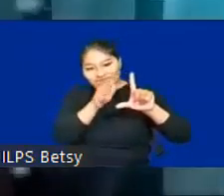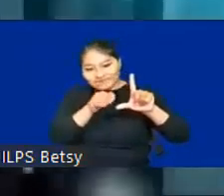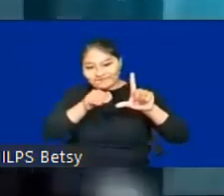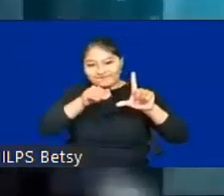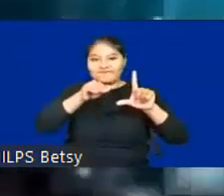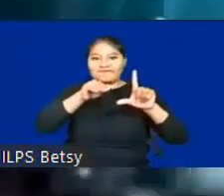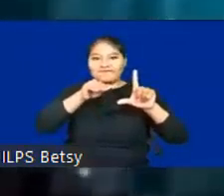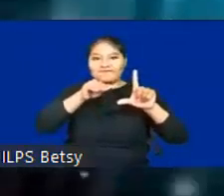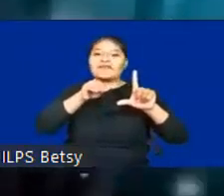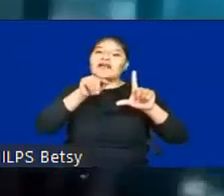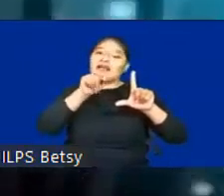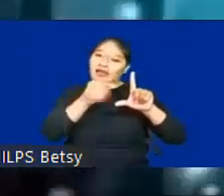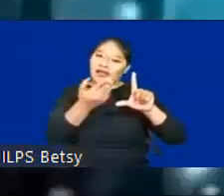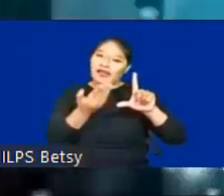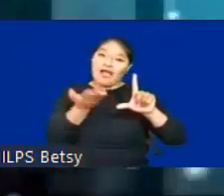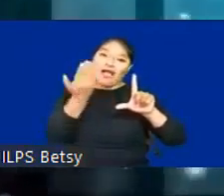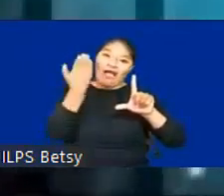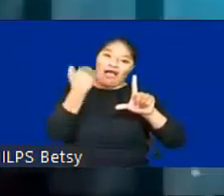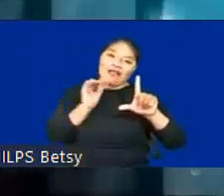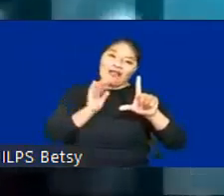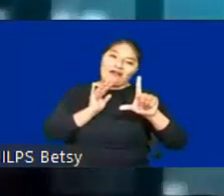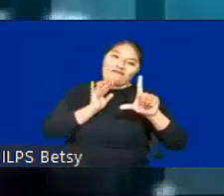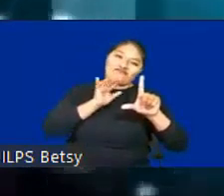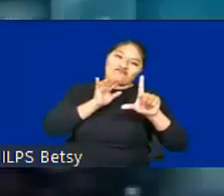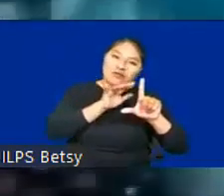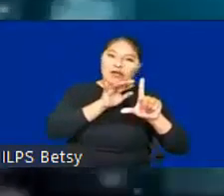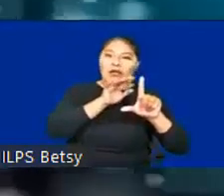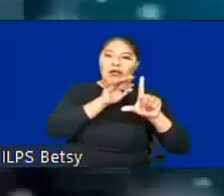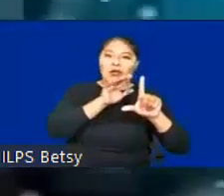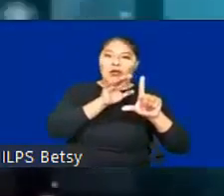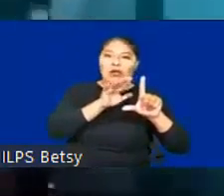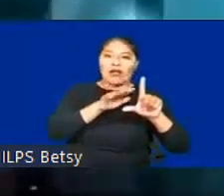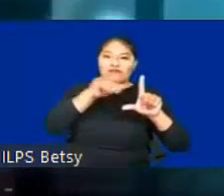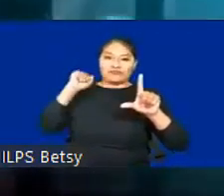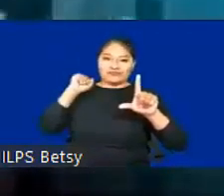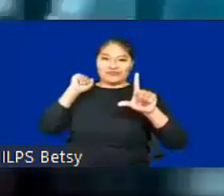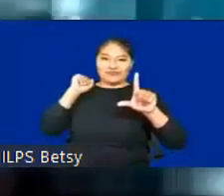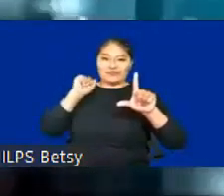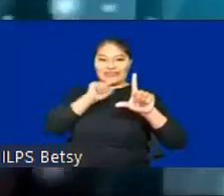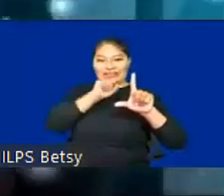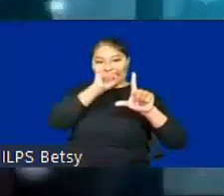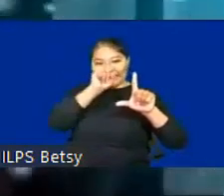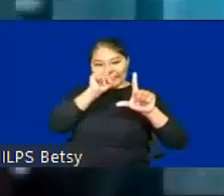presencial era la gran mayoría, ¿no? Casi el